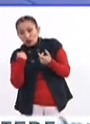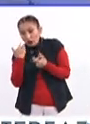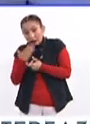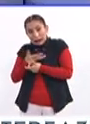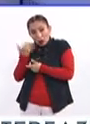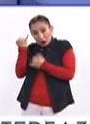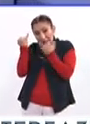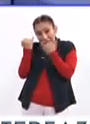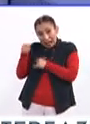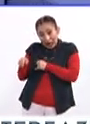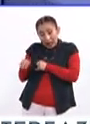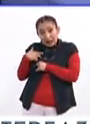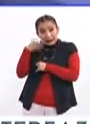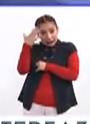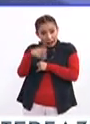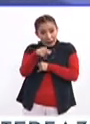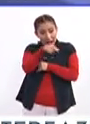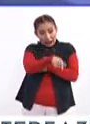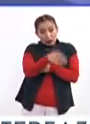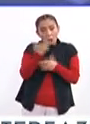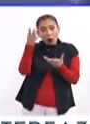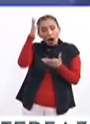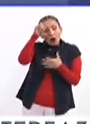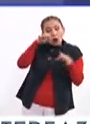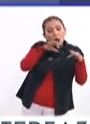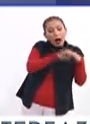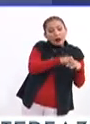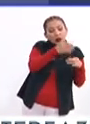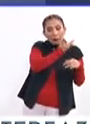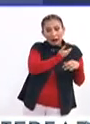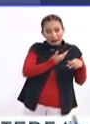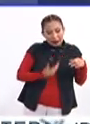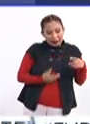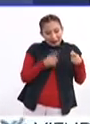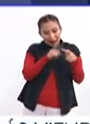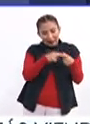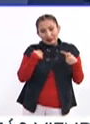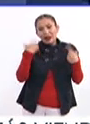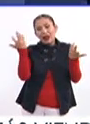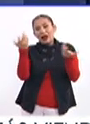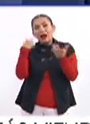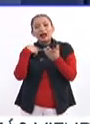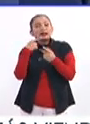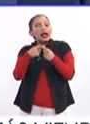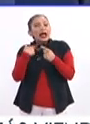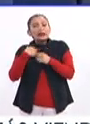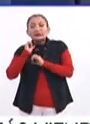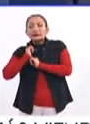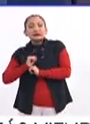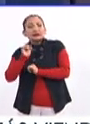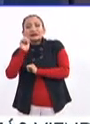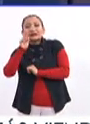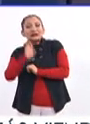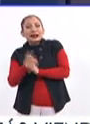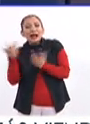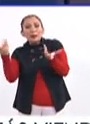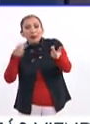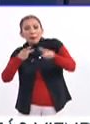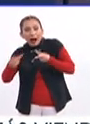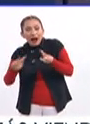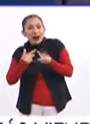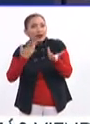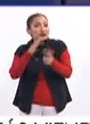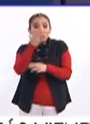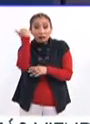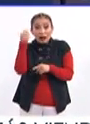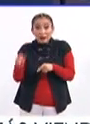no necesariamente sabe que esto es un acuerdo de presidentes instrumentado por cancillerías o por ministerios de cultura.